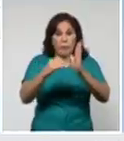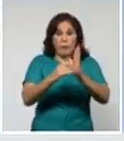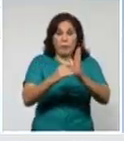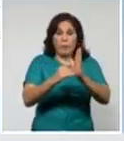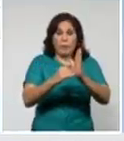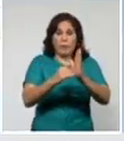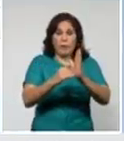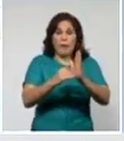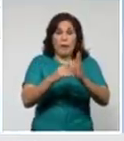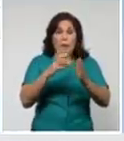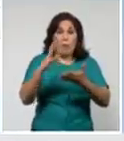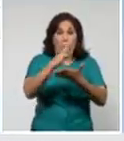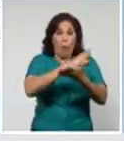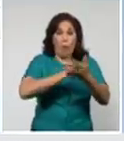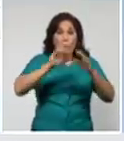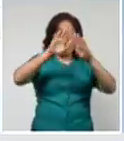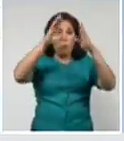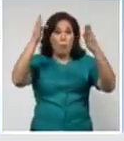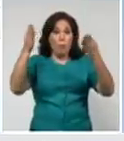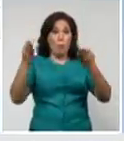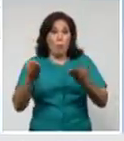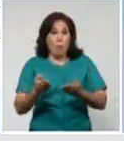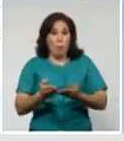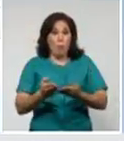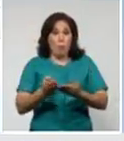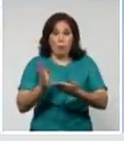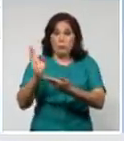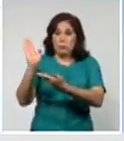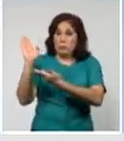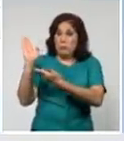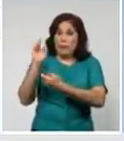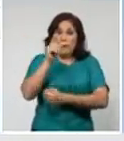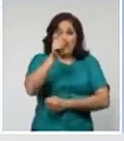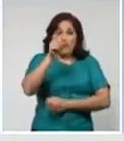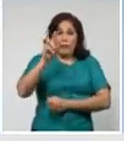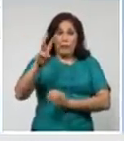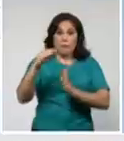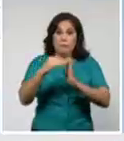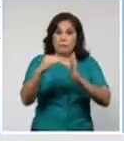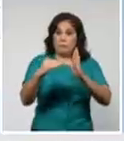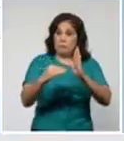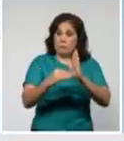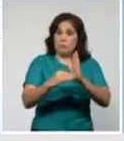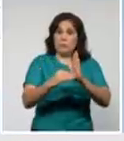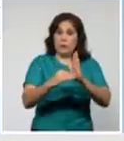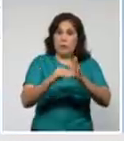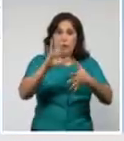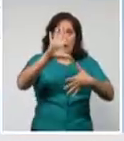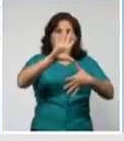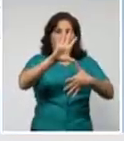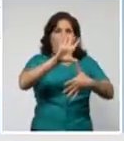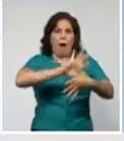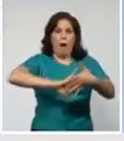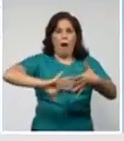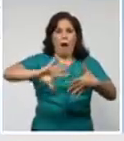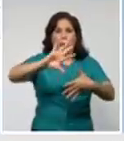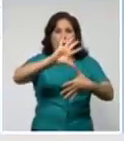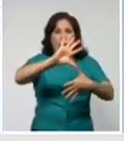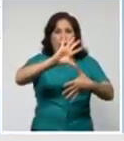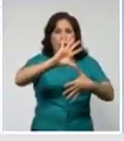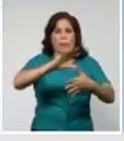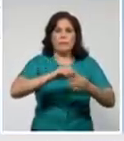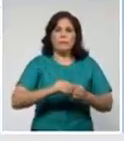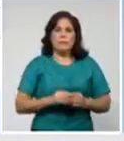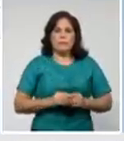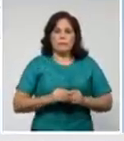que tiene el mundo, prácticamente 13 millones están en la región de las Américas. Esto